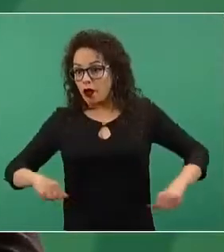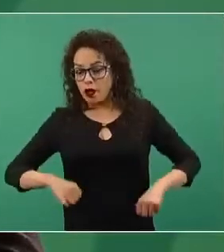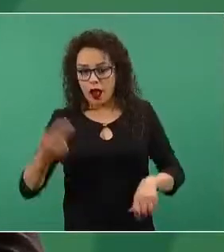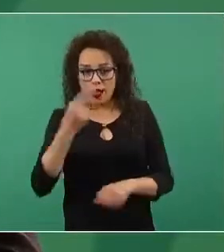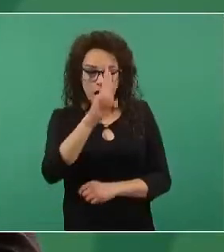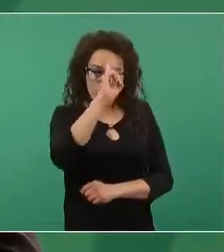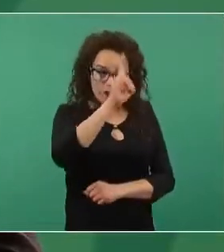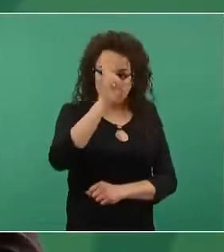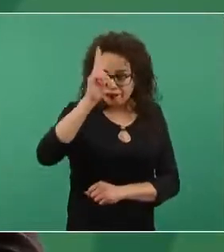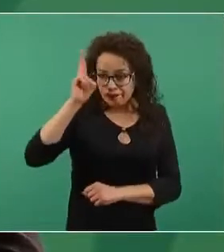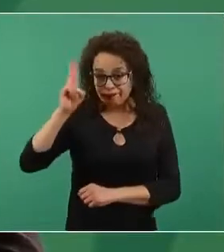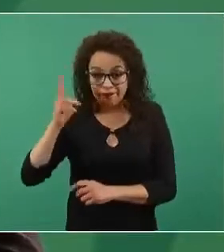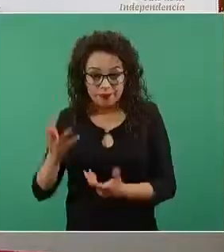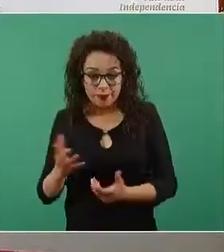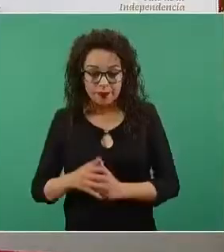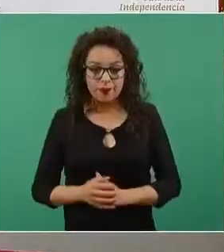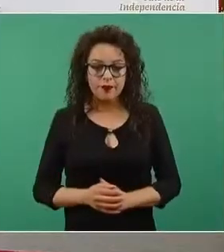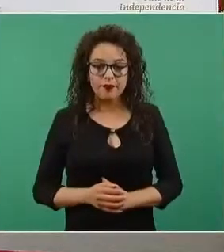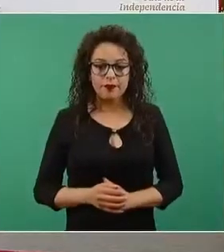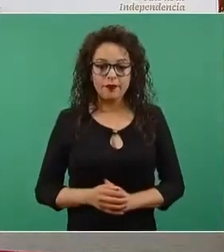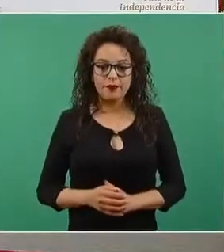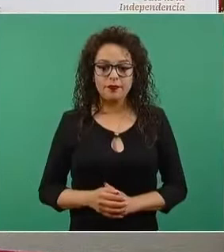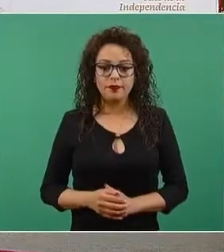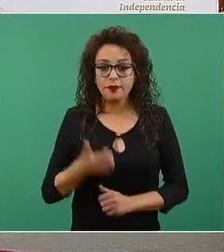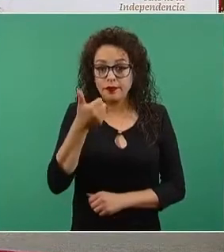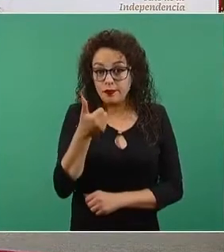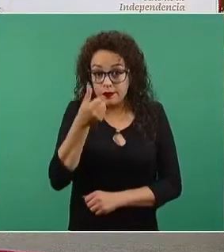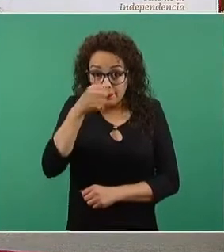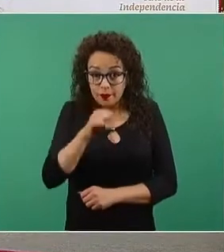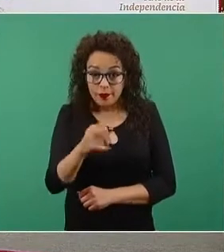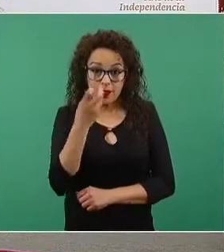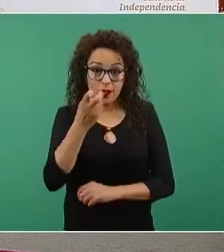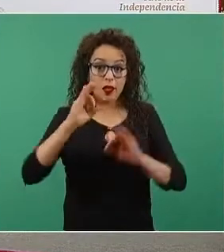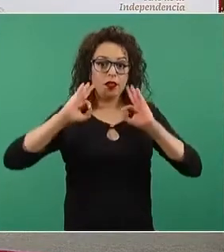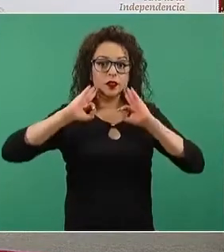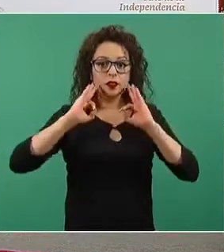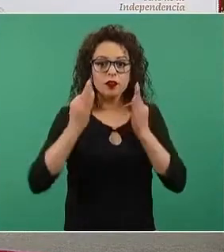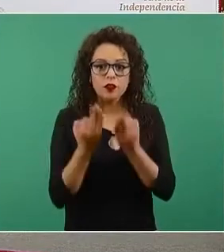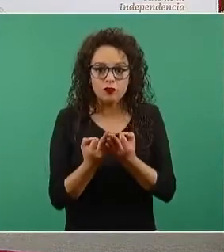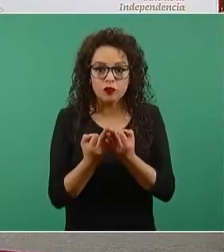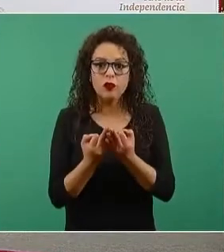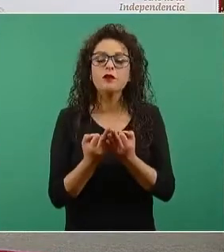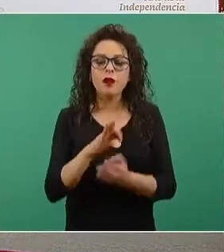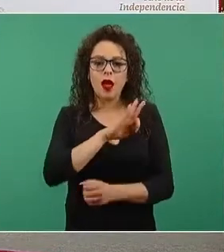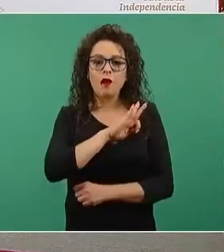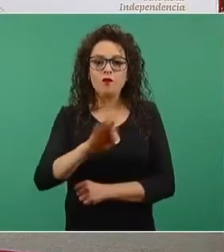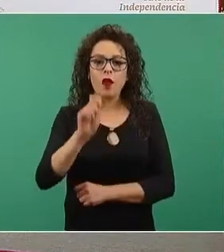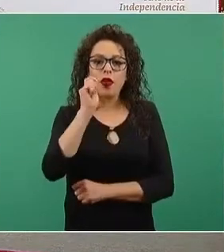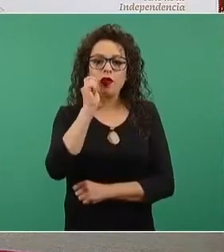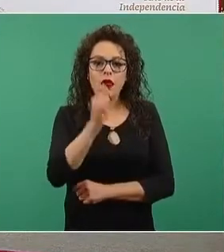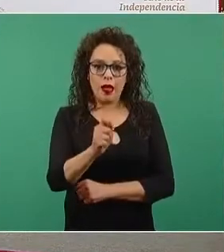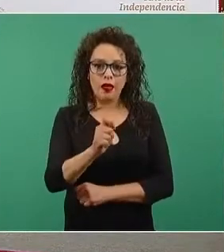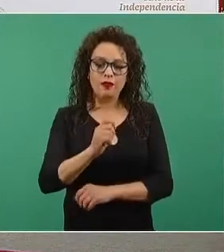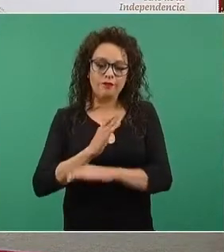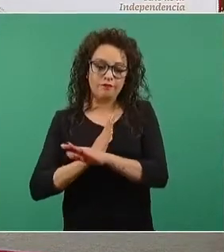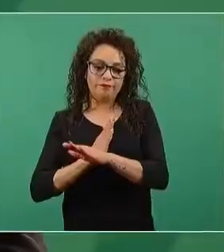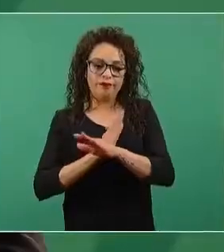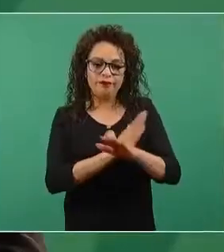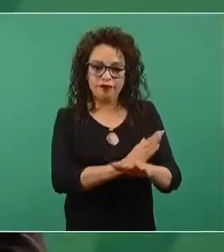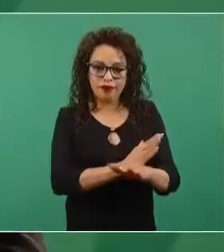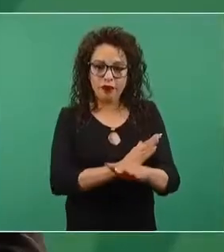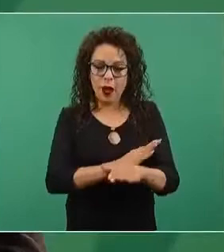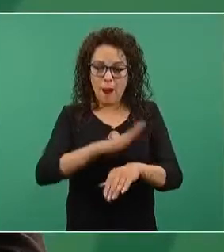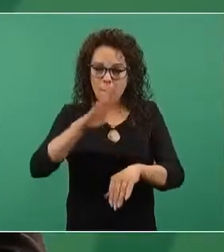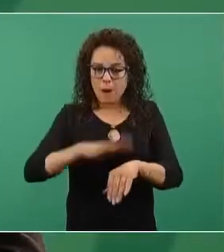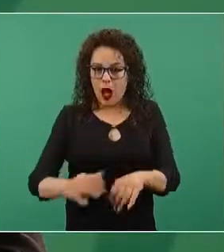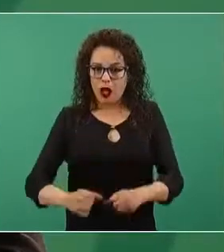alguna manera o de muchas formas, pues obviamente lo que lográbamos era impedir la cadena de transmisión, ¿no? Y esto no solo se hace pues